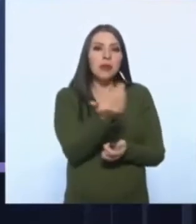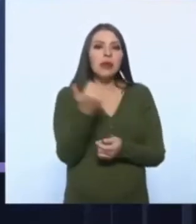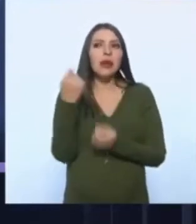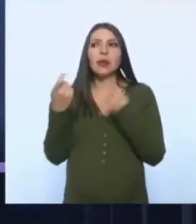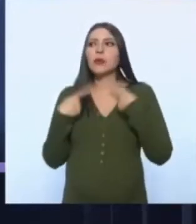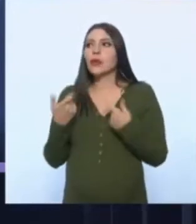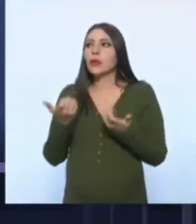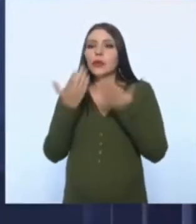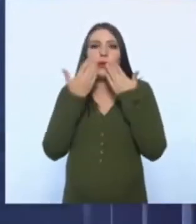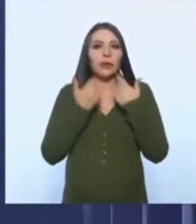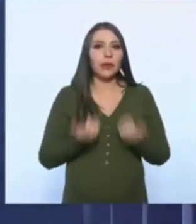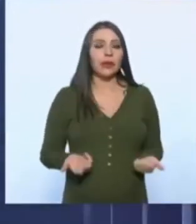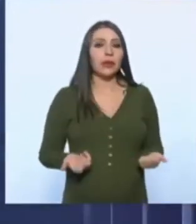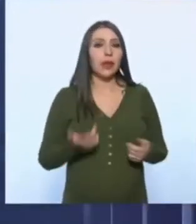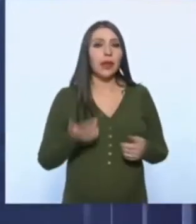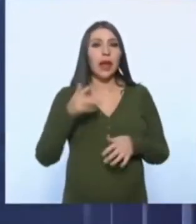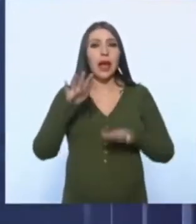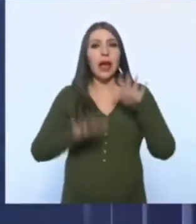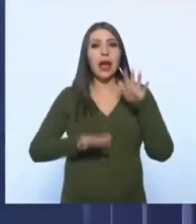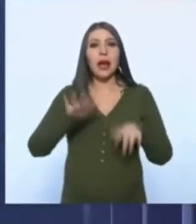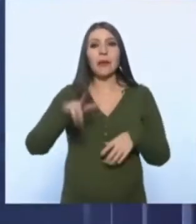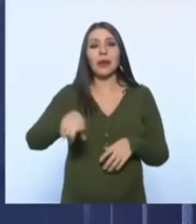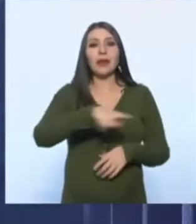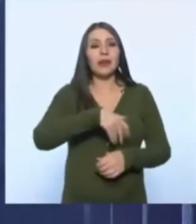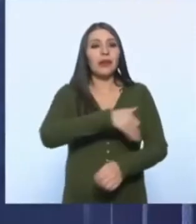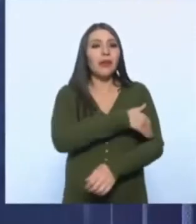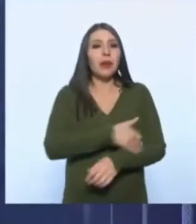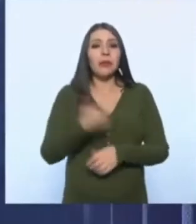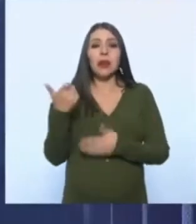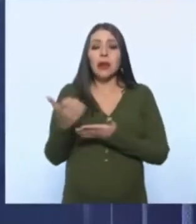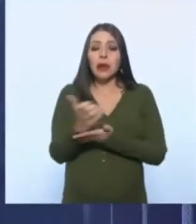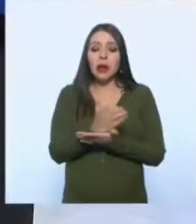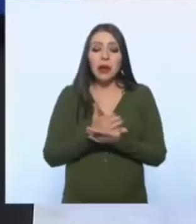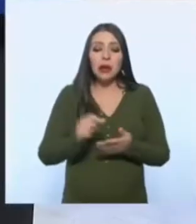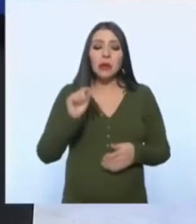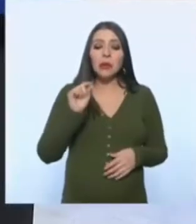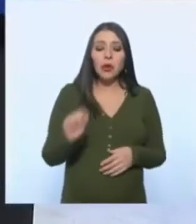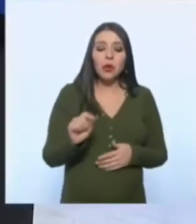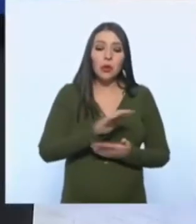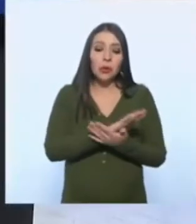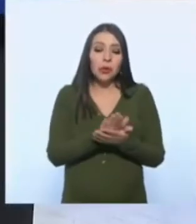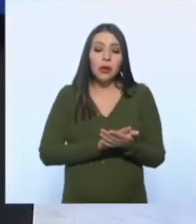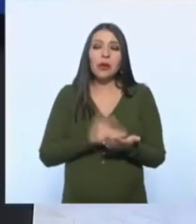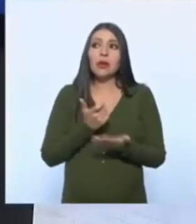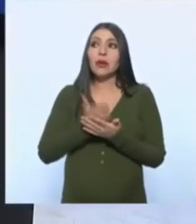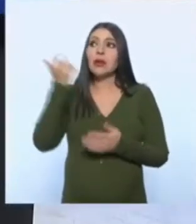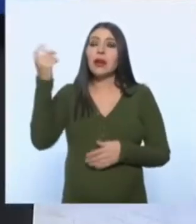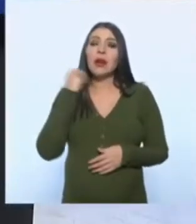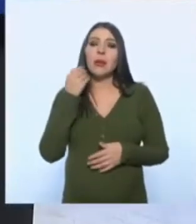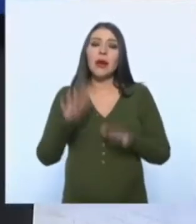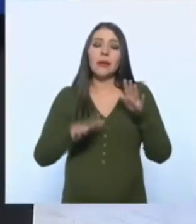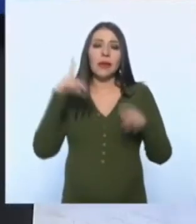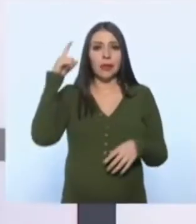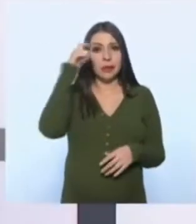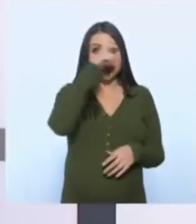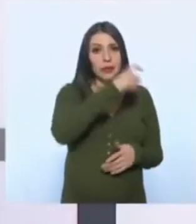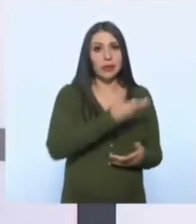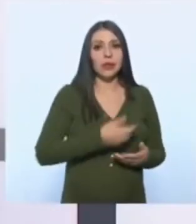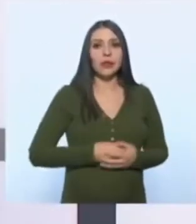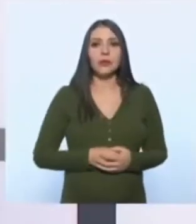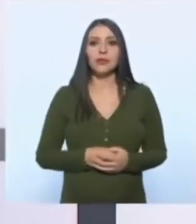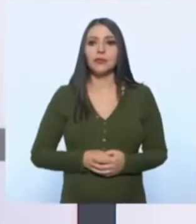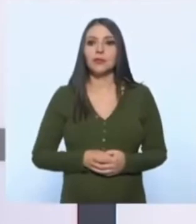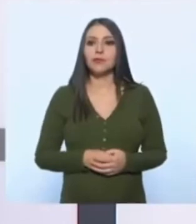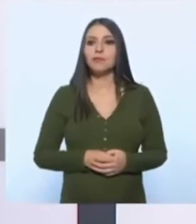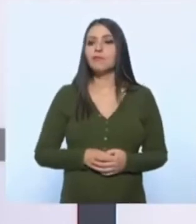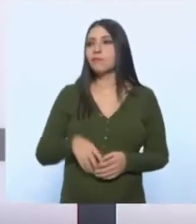pagar un abogado puede ser complicado para familias con pocos recursos. Claro. Y, por ejemplo, muchas veces tienen los problemas de las rentas,